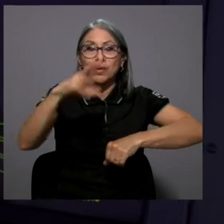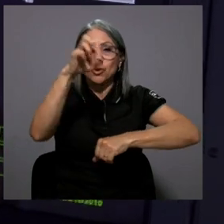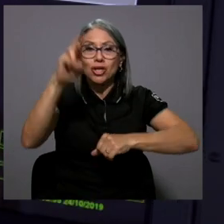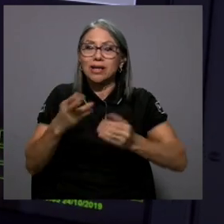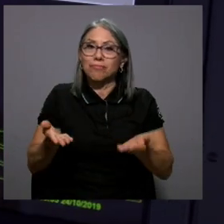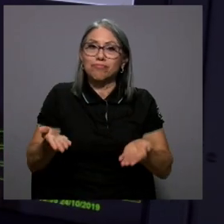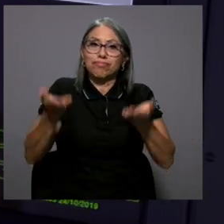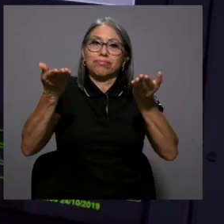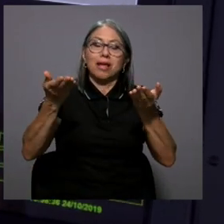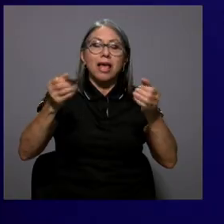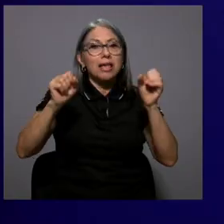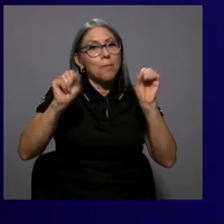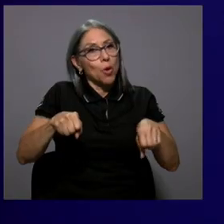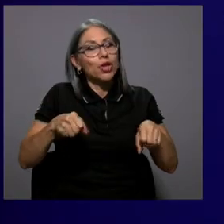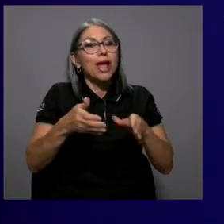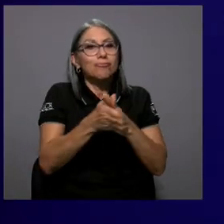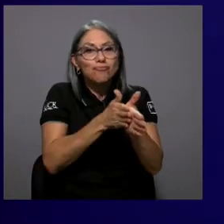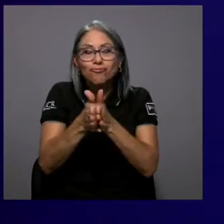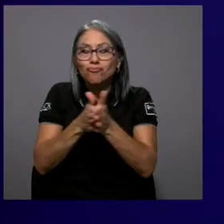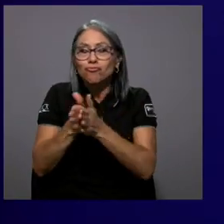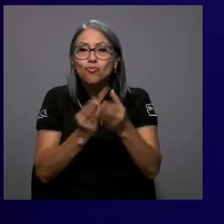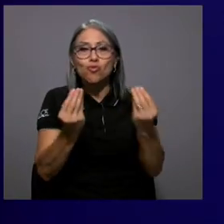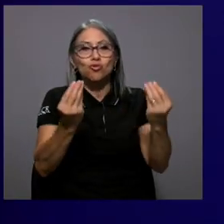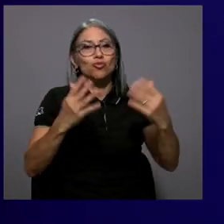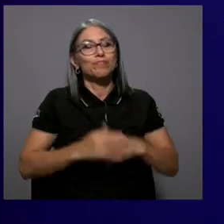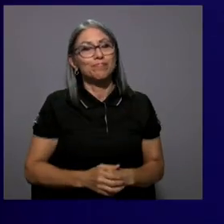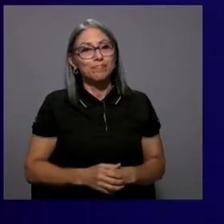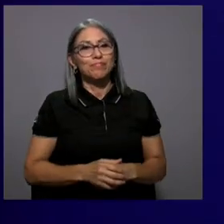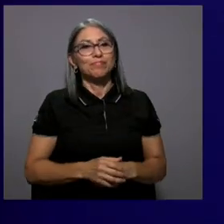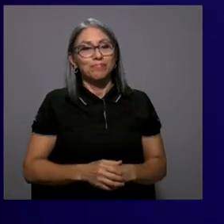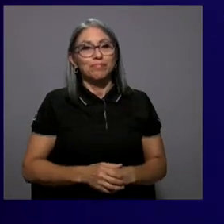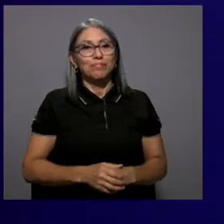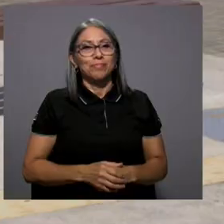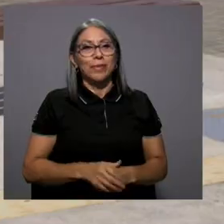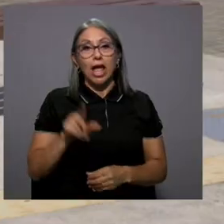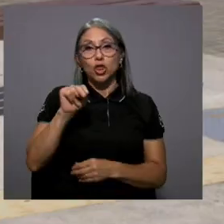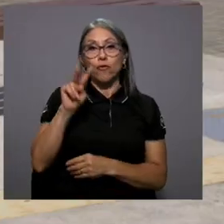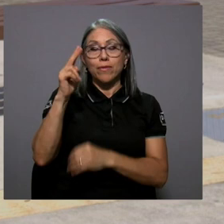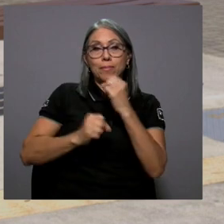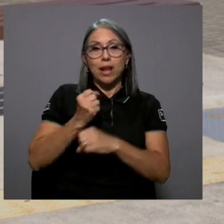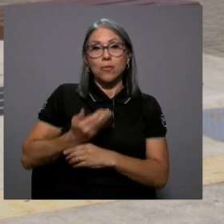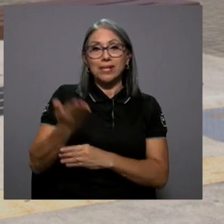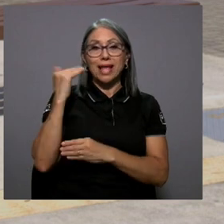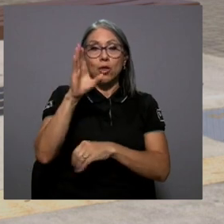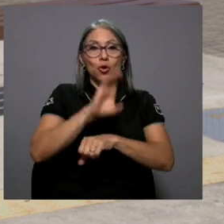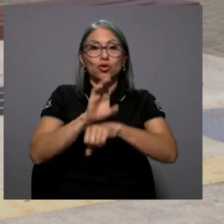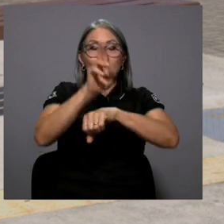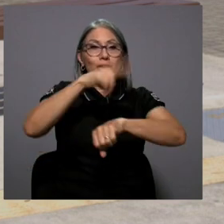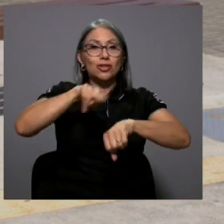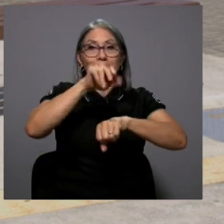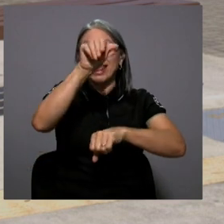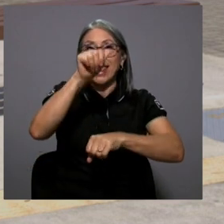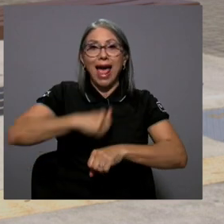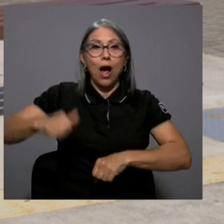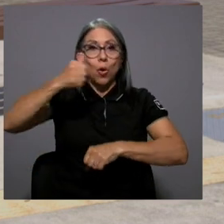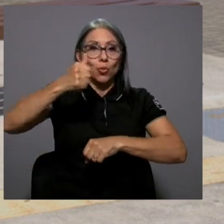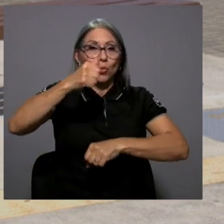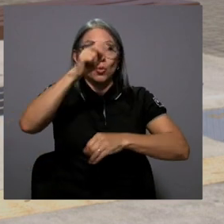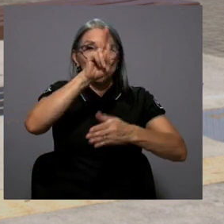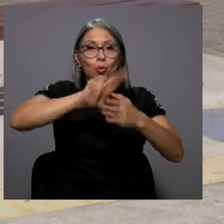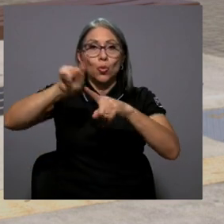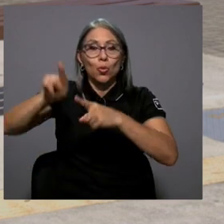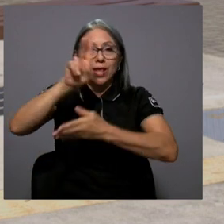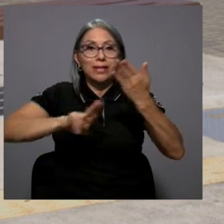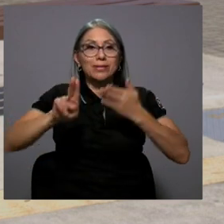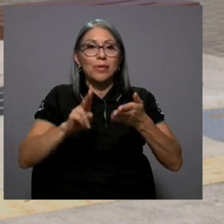marítimo costarricense, que podría sacarse mucho provecho de él. En noviembre del año pasado, el Consejo Nacional de Rectores autorizó